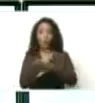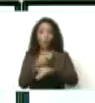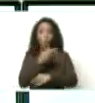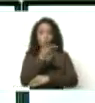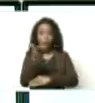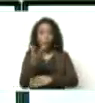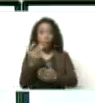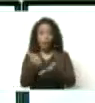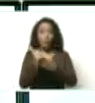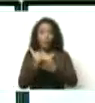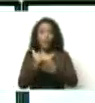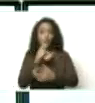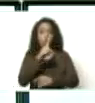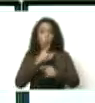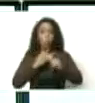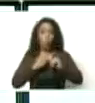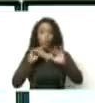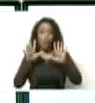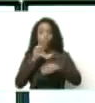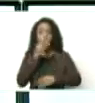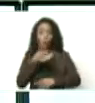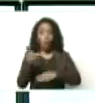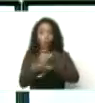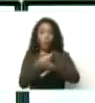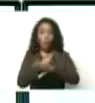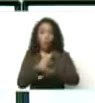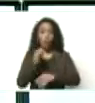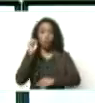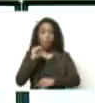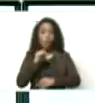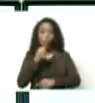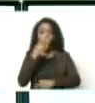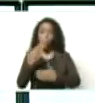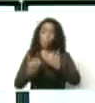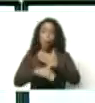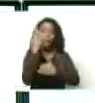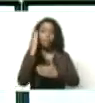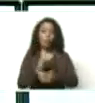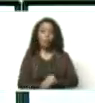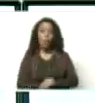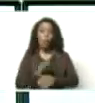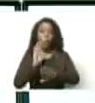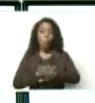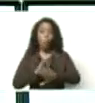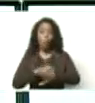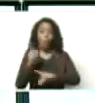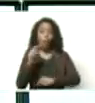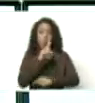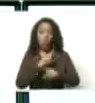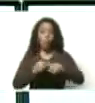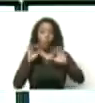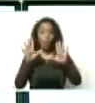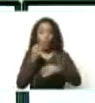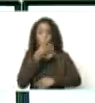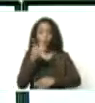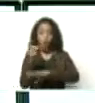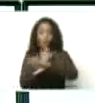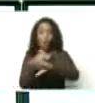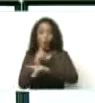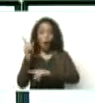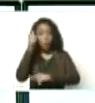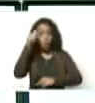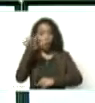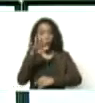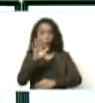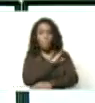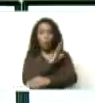en el nudo por 10 del buen gobierno tenemos que echar palante porque el 1 por 10 del buen gobierno es el pueblo